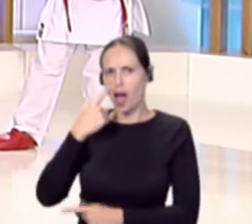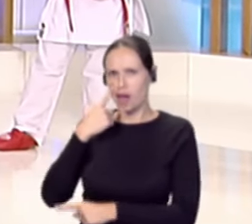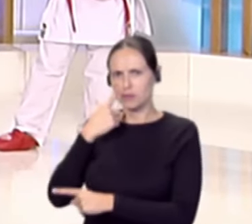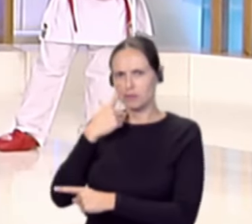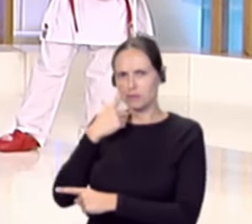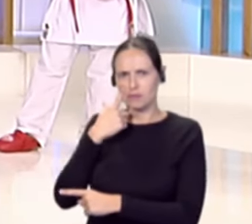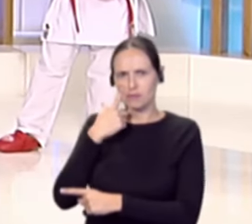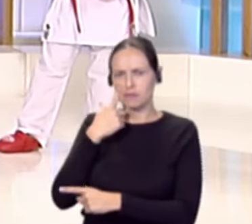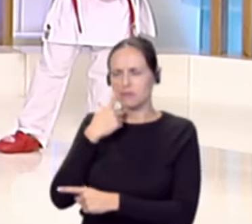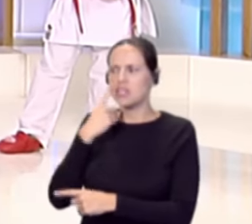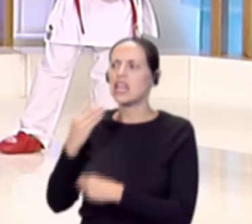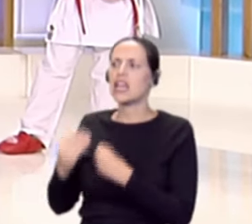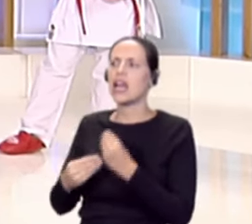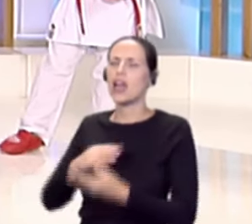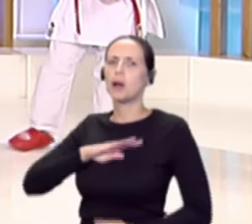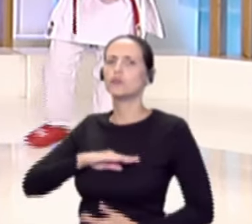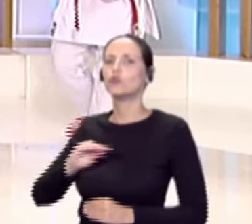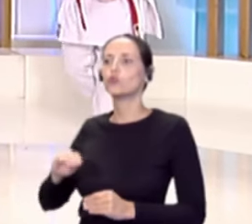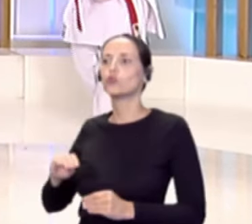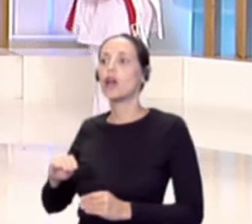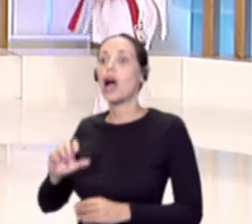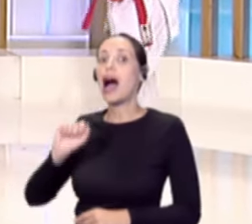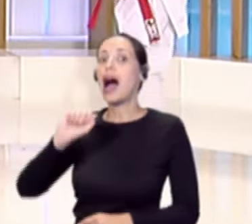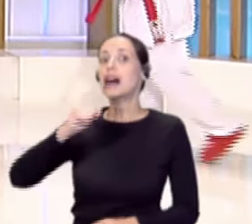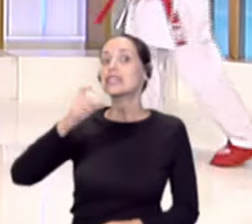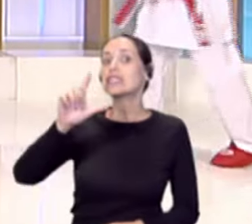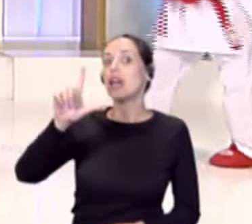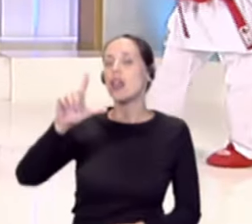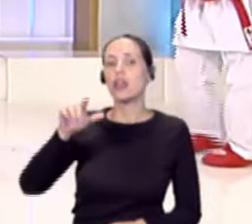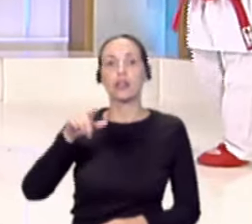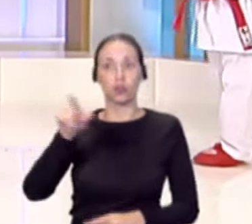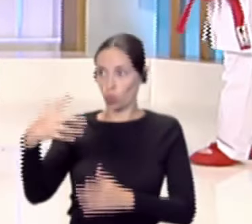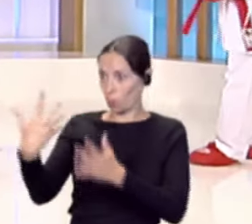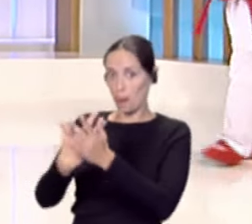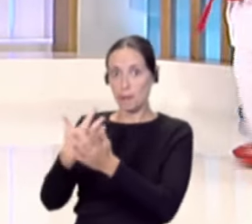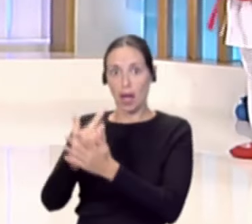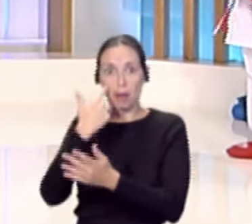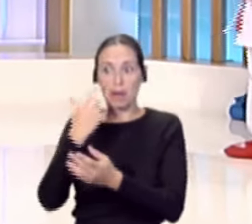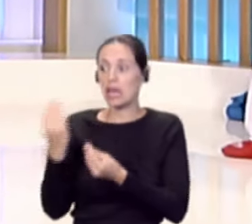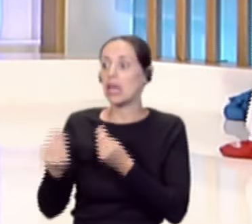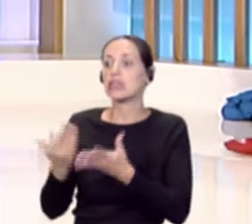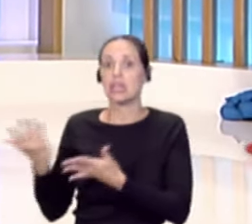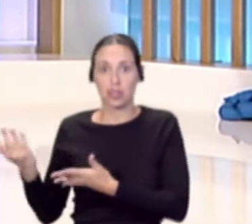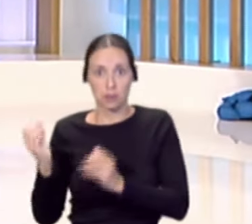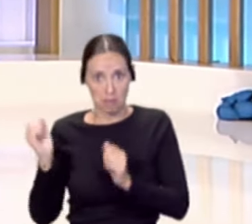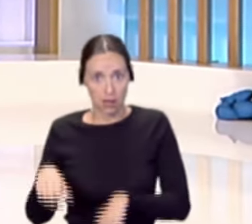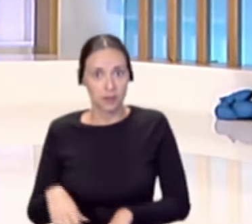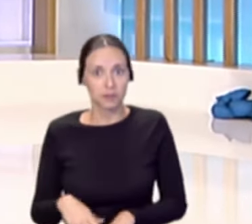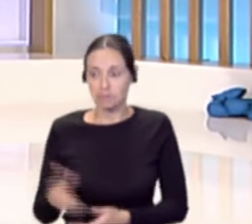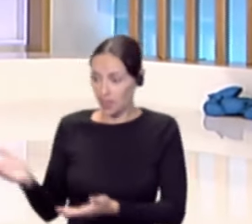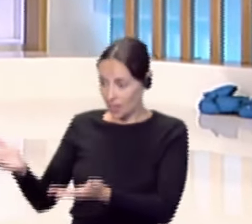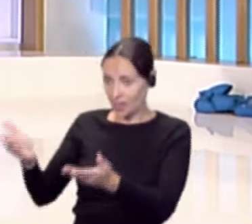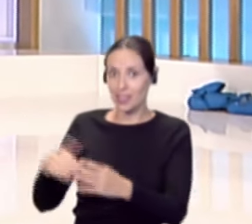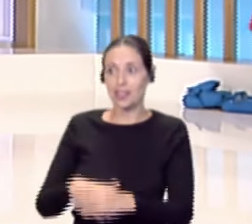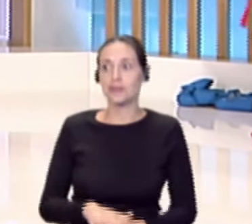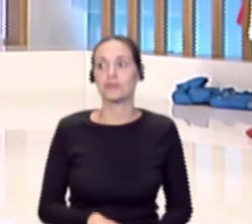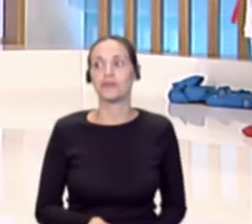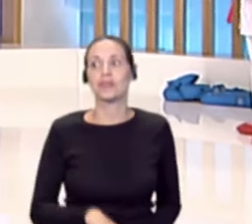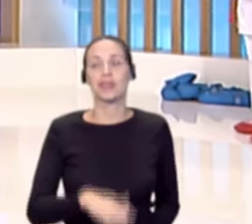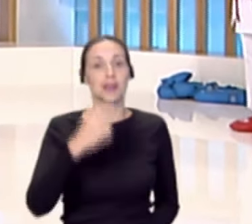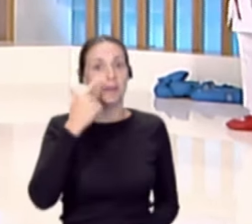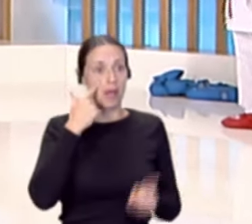un poquito de lo que es capaz de hacer Axel, y si te parece, nos vamos explicando lo que él está haciendo. A ver, adelante, Axel. Él va a hacer